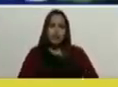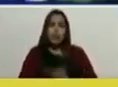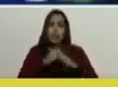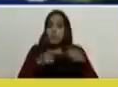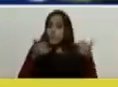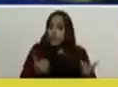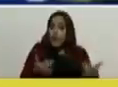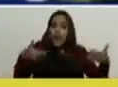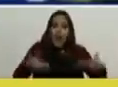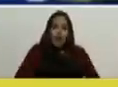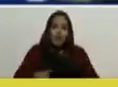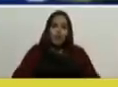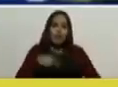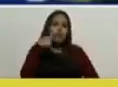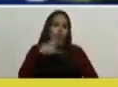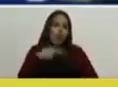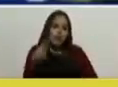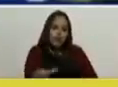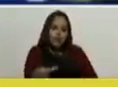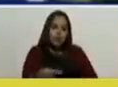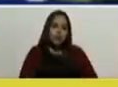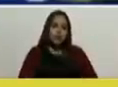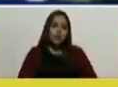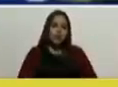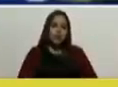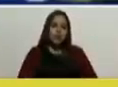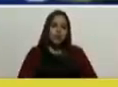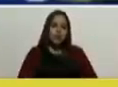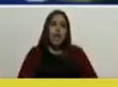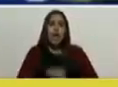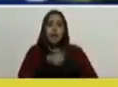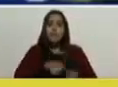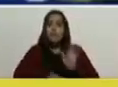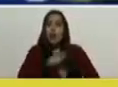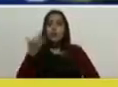hagamos el esfuerzo político, ahí donde priva la política,